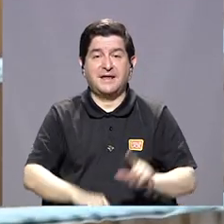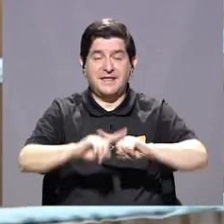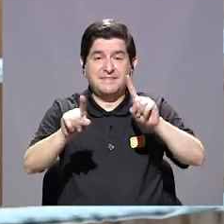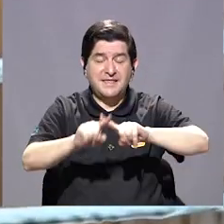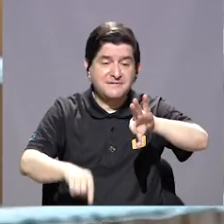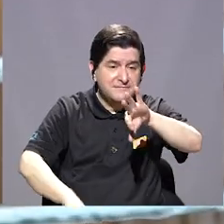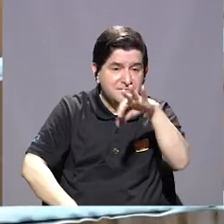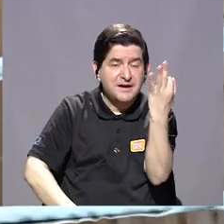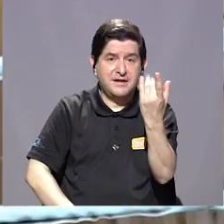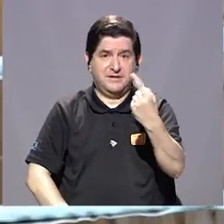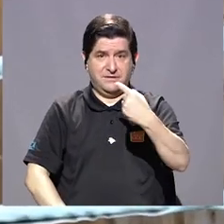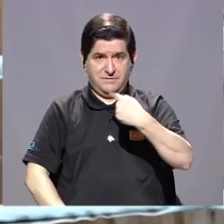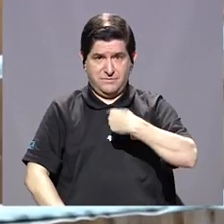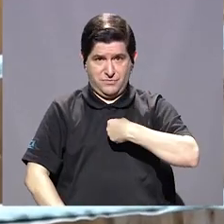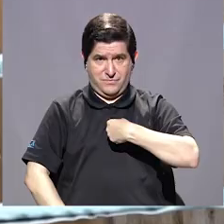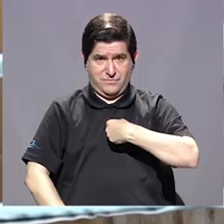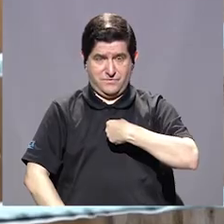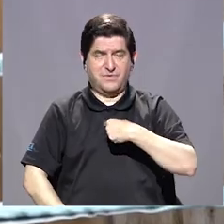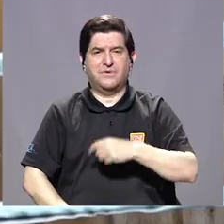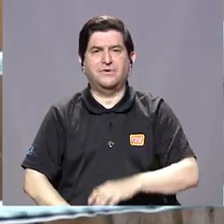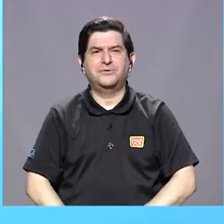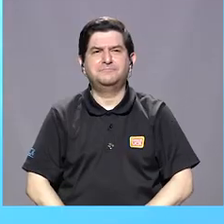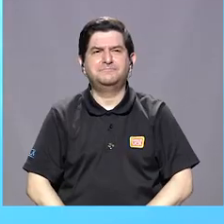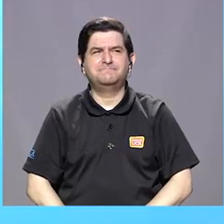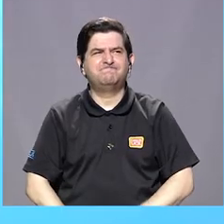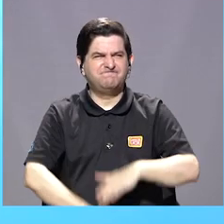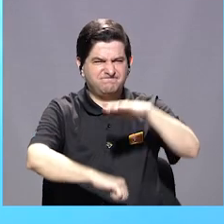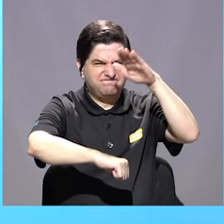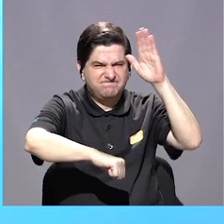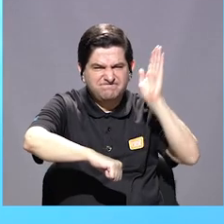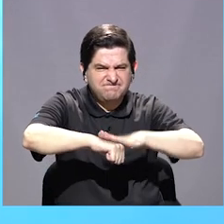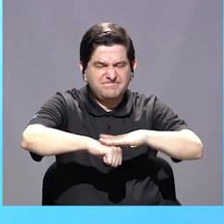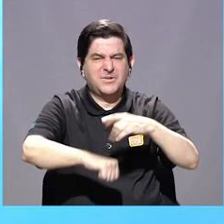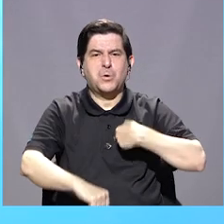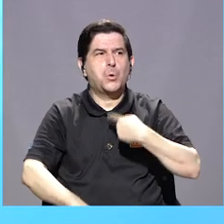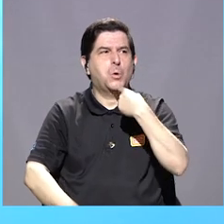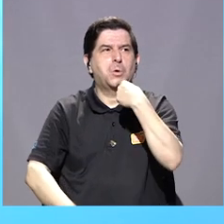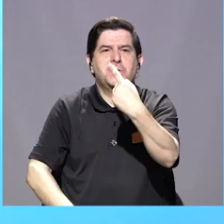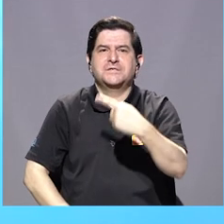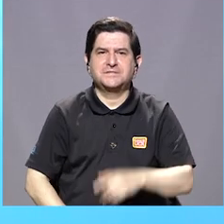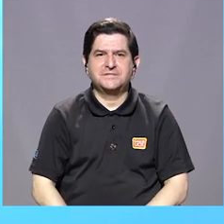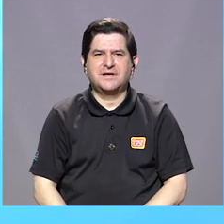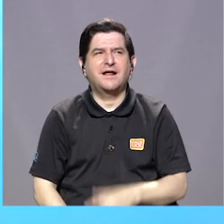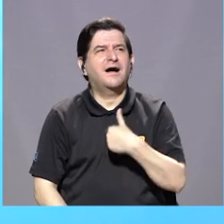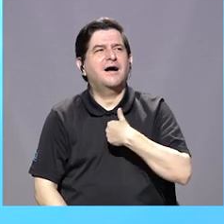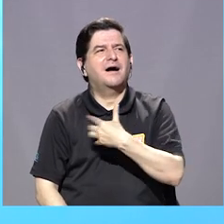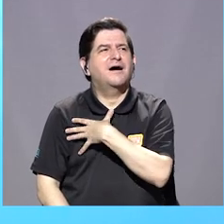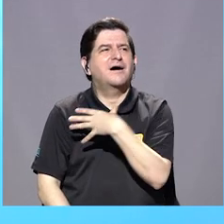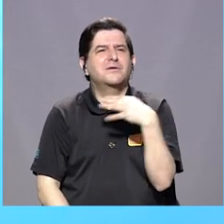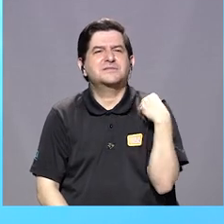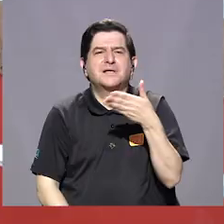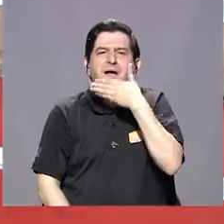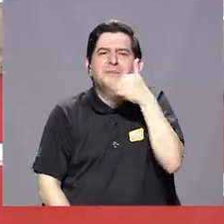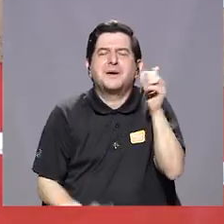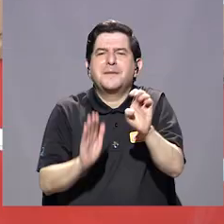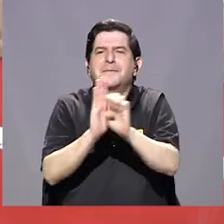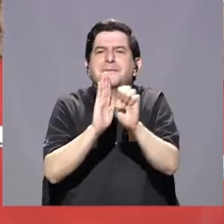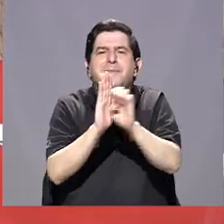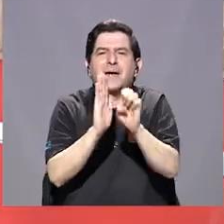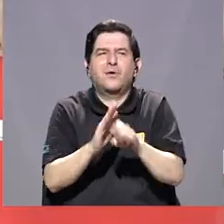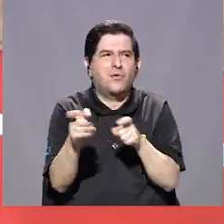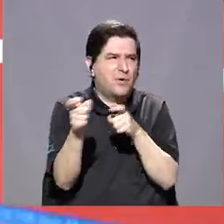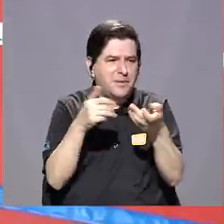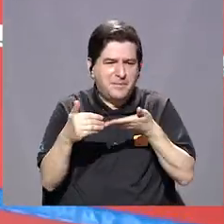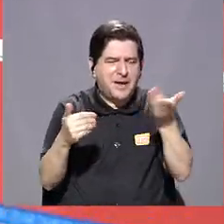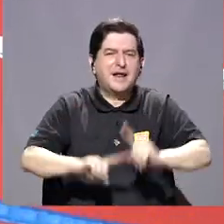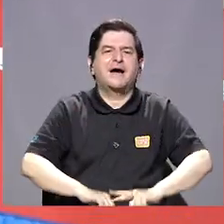sentidos uno se culpabiliza porque uno dice, me hubiera gustado dar un mejor ejemplo, me hubiera gustado manejar las